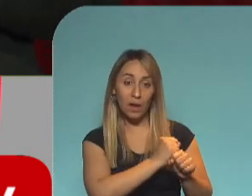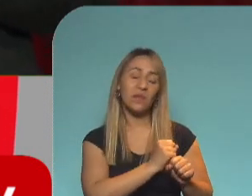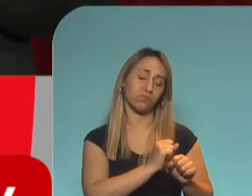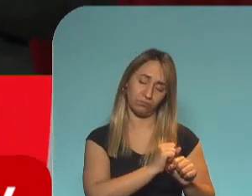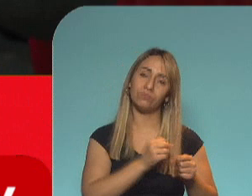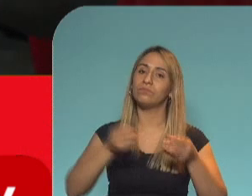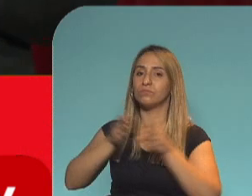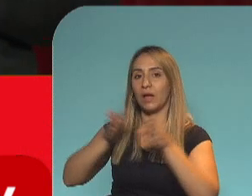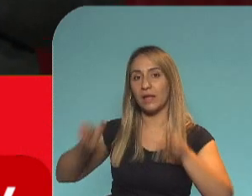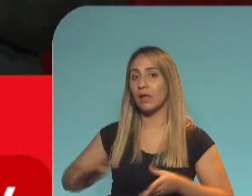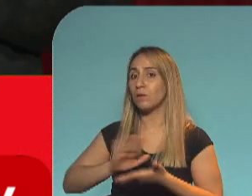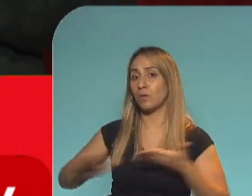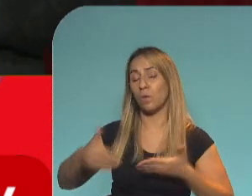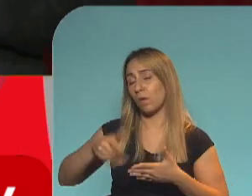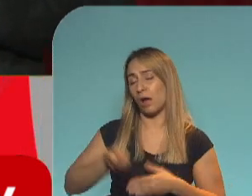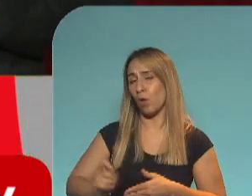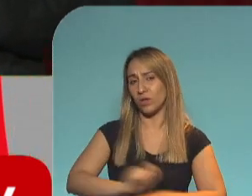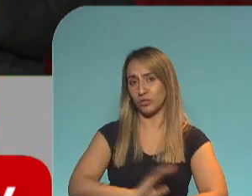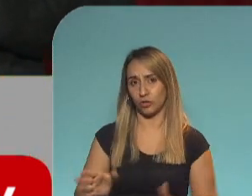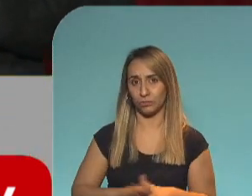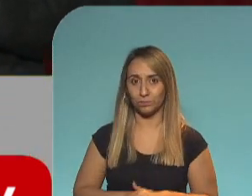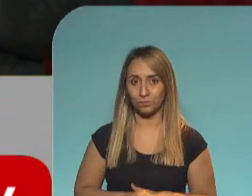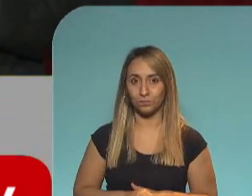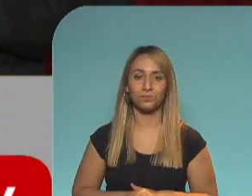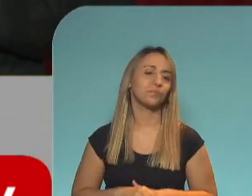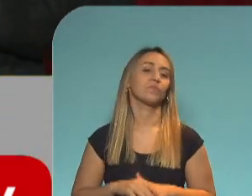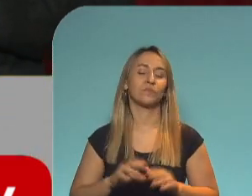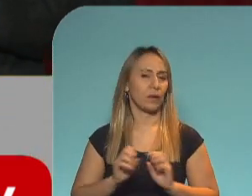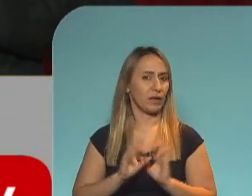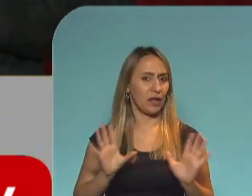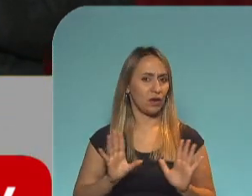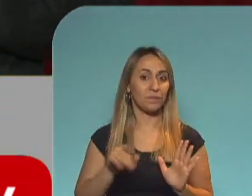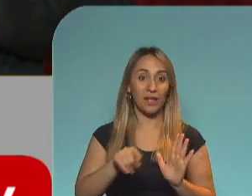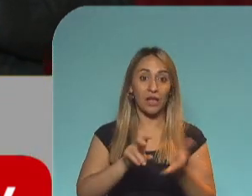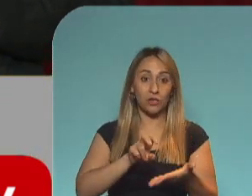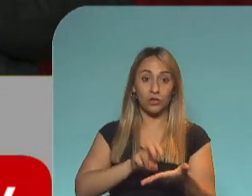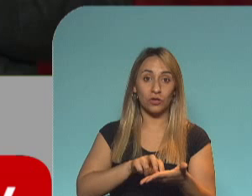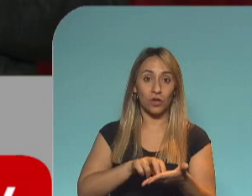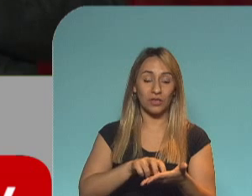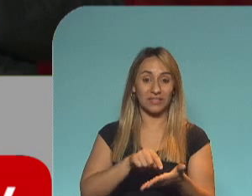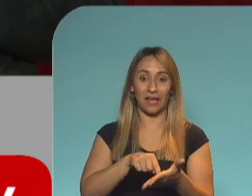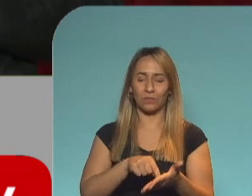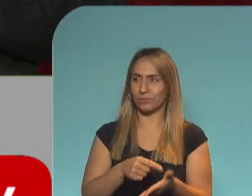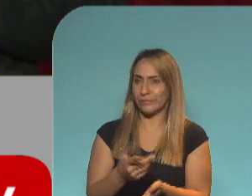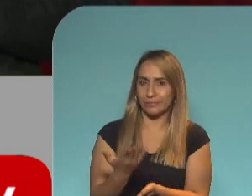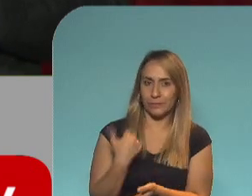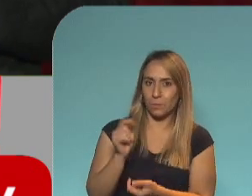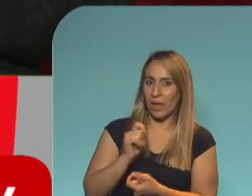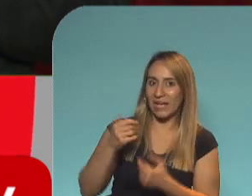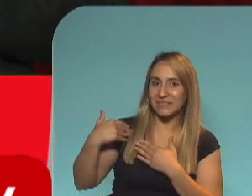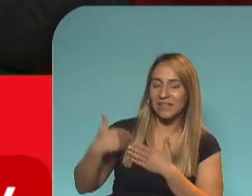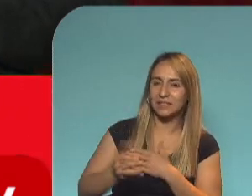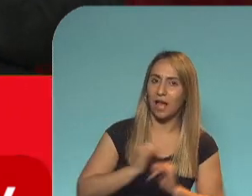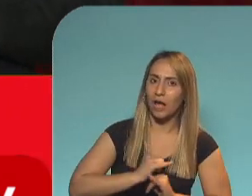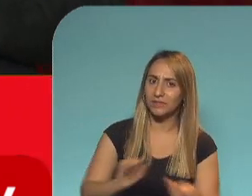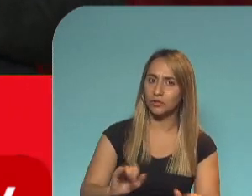pero dicen que se va a judicializar. Está claro. Estamos hablando de una de las noticias de los últimos meses. Este aporte